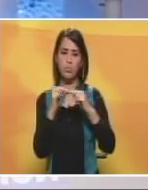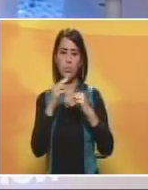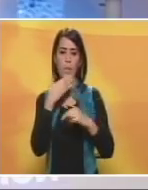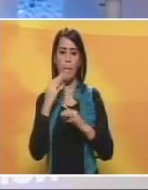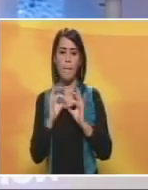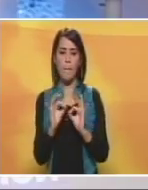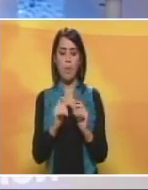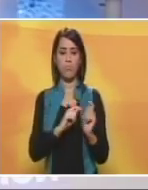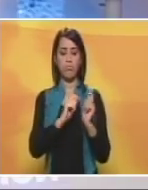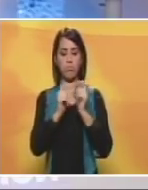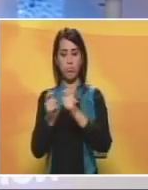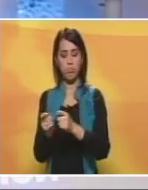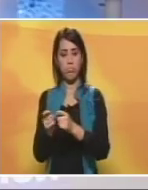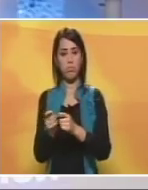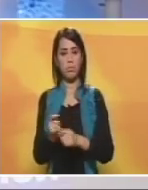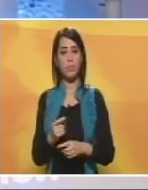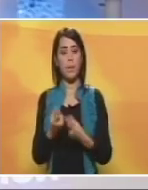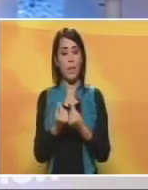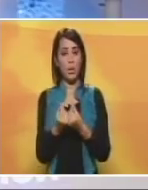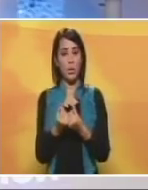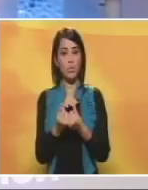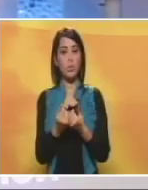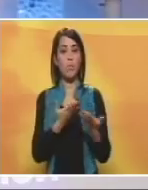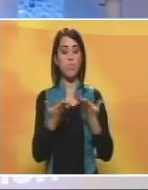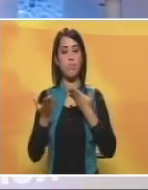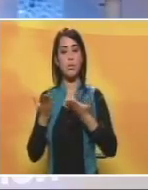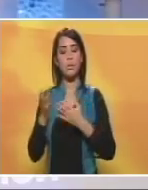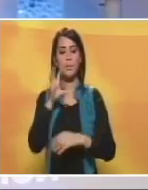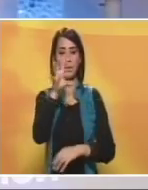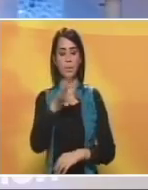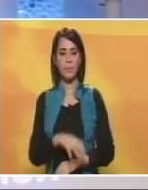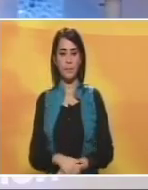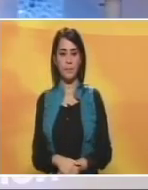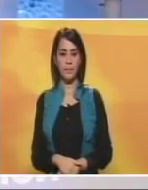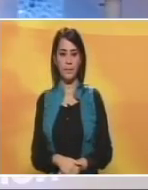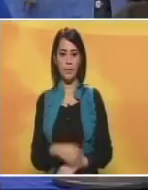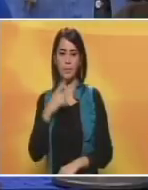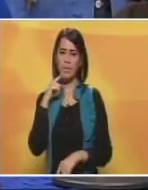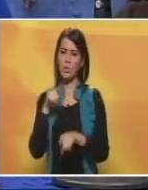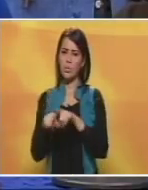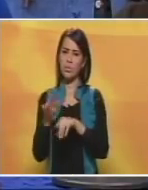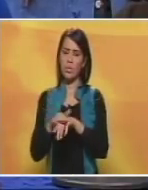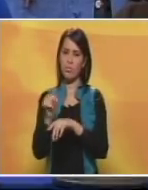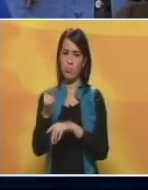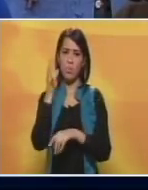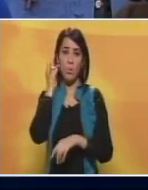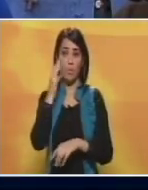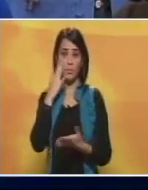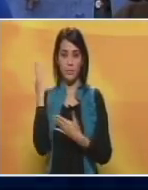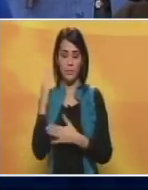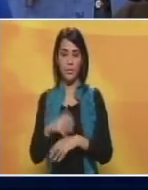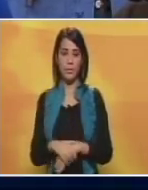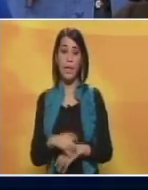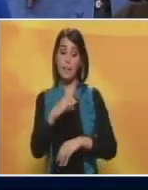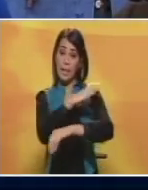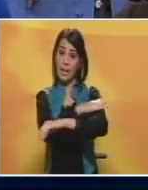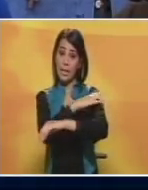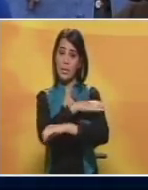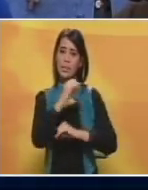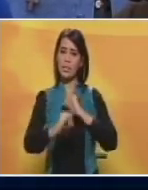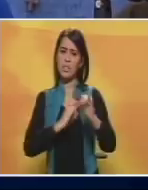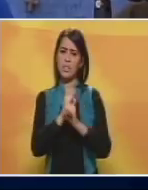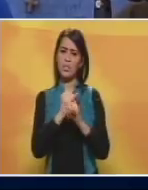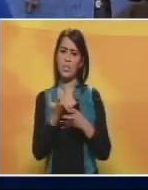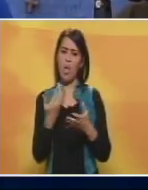para la asignación única de costos para los bienes y servicios en el país. Medina acusó a las fuerzas de la derecha internacional de golpear la